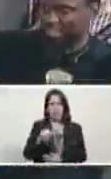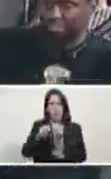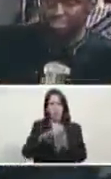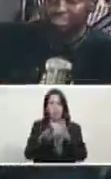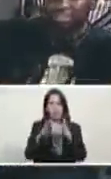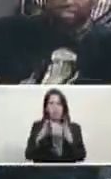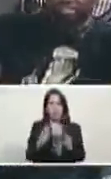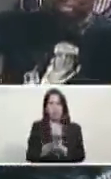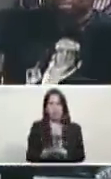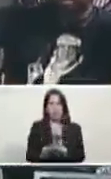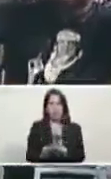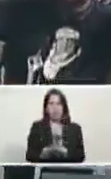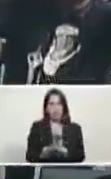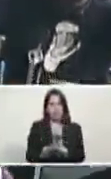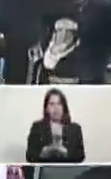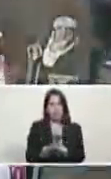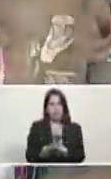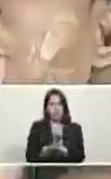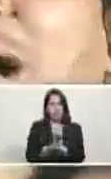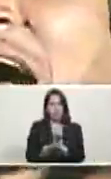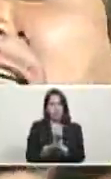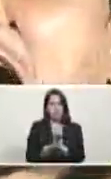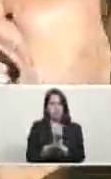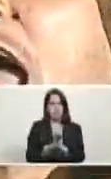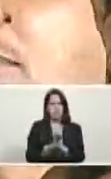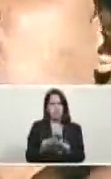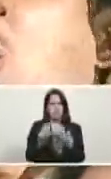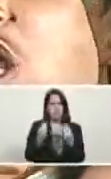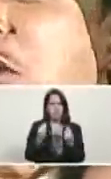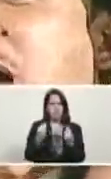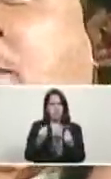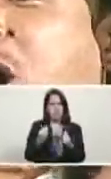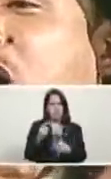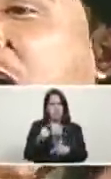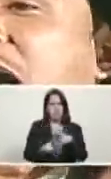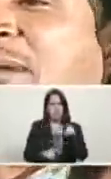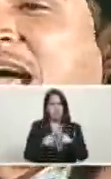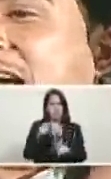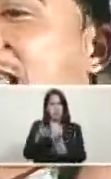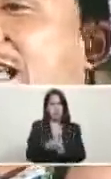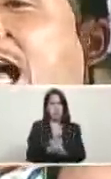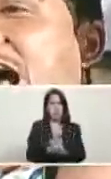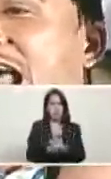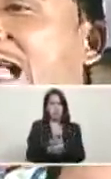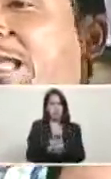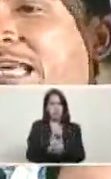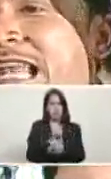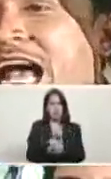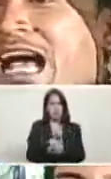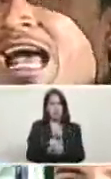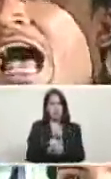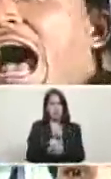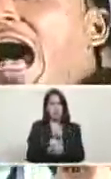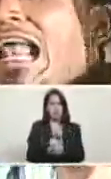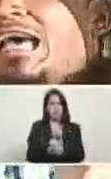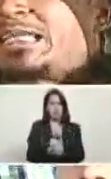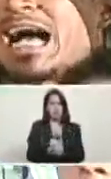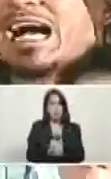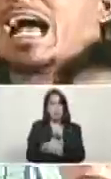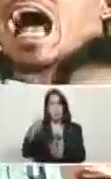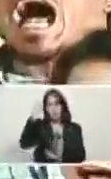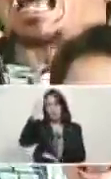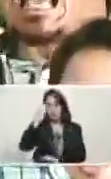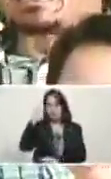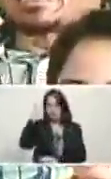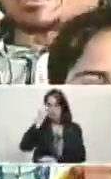multipolar en el que se respeta la diversidad de las ideas tenemos nuestro modelo que se contrapone al pensamiento